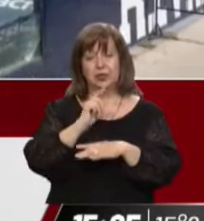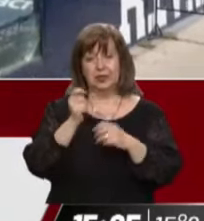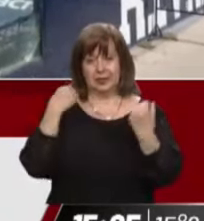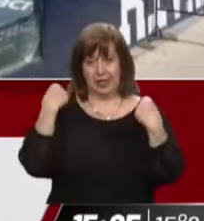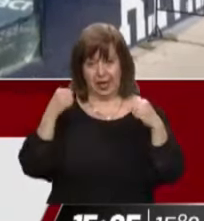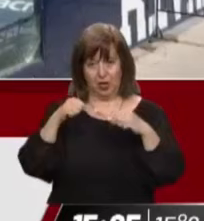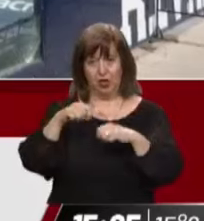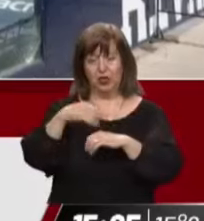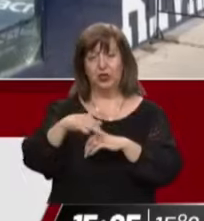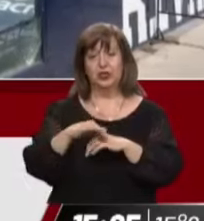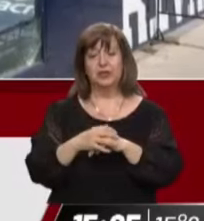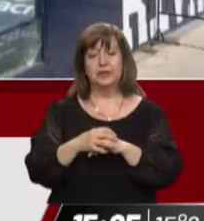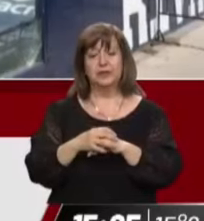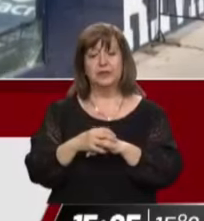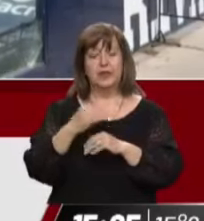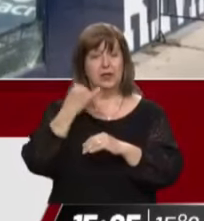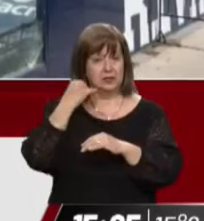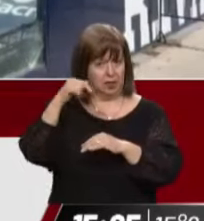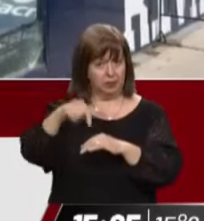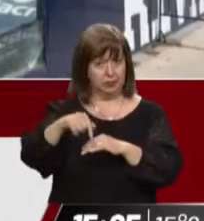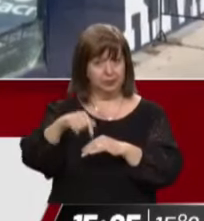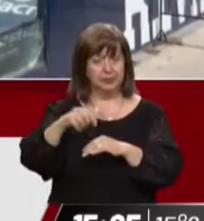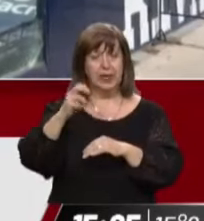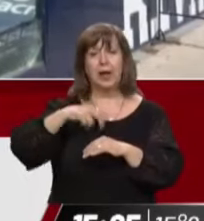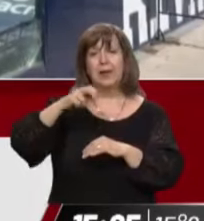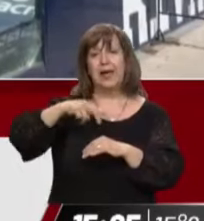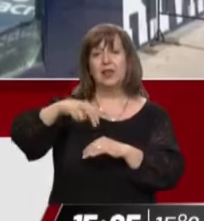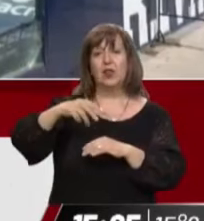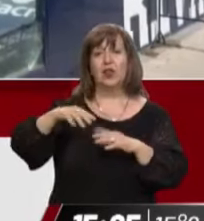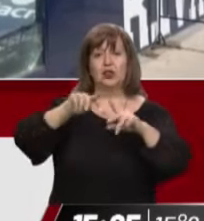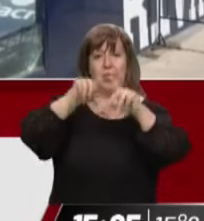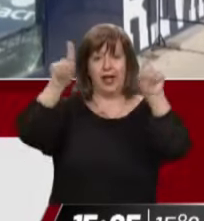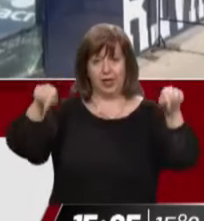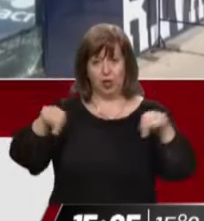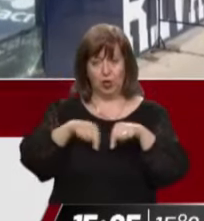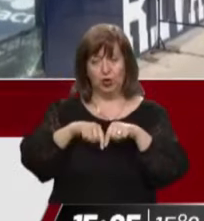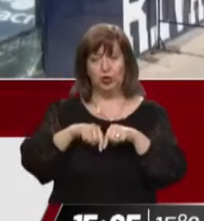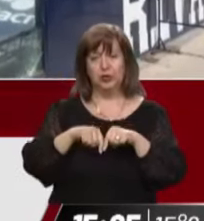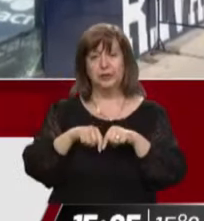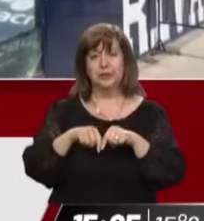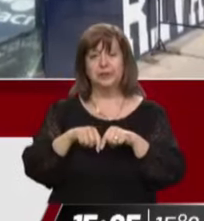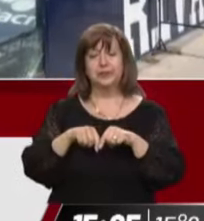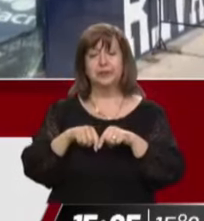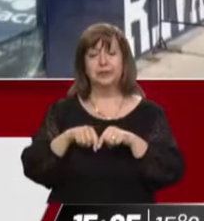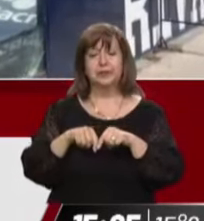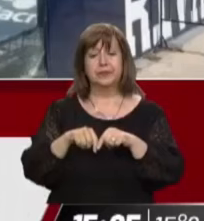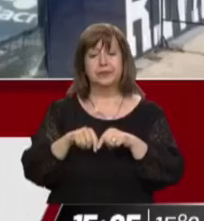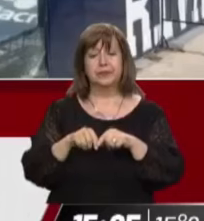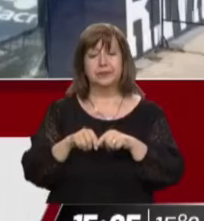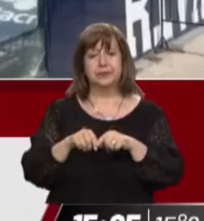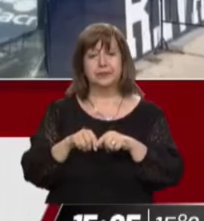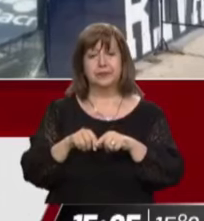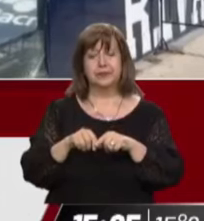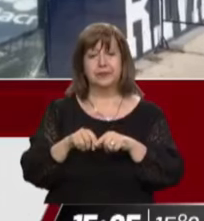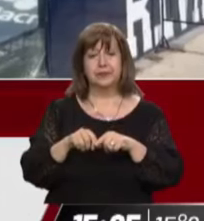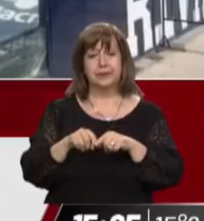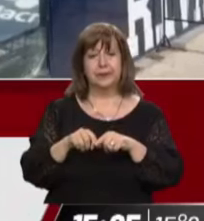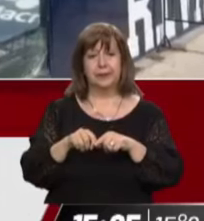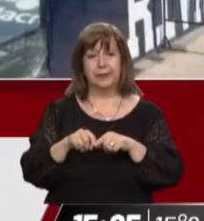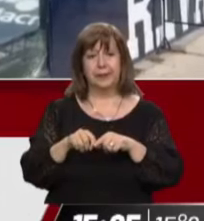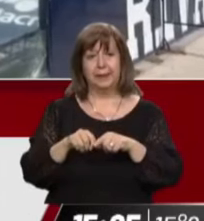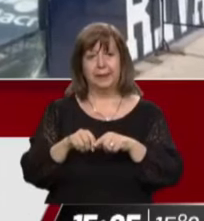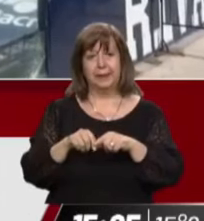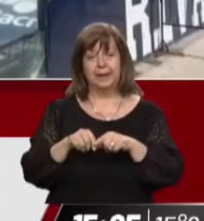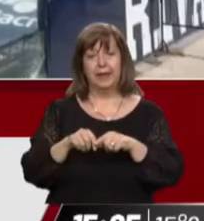Aquí estamos. Aquí estamos, exactamente. Voy caminando hacia el arco, como si fuera a definir. Patea, Tanito. Para que canten los